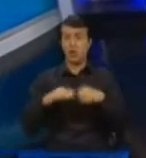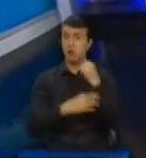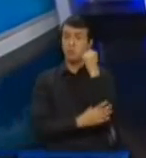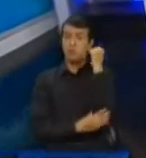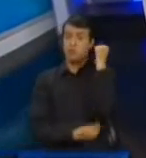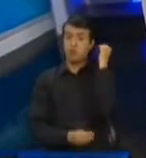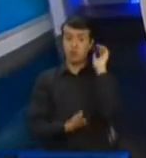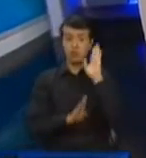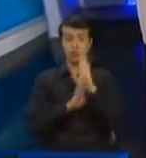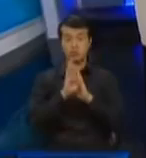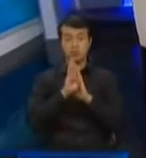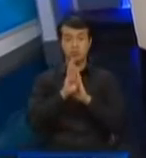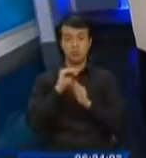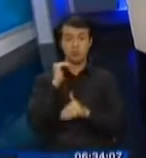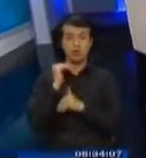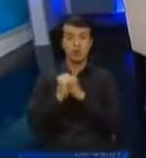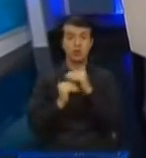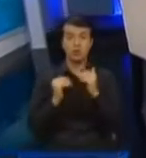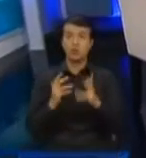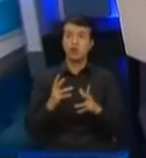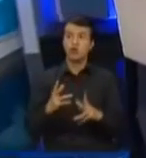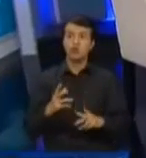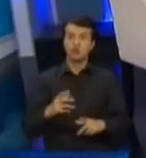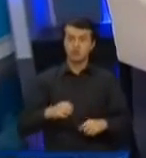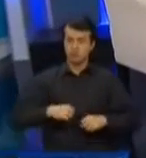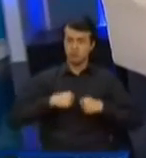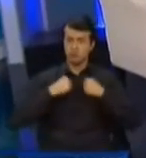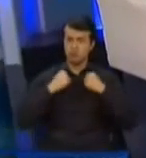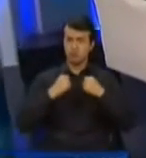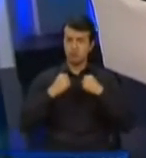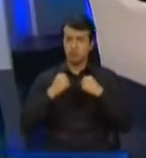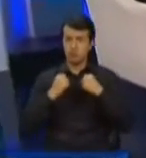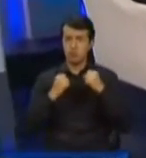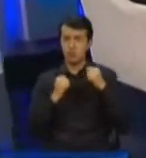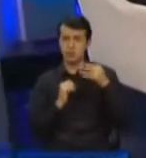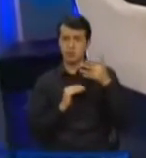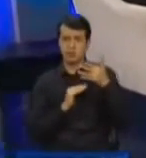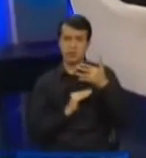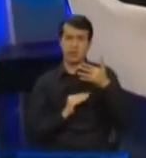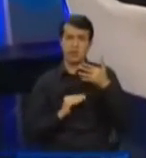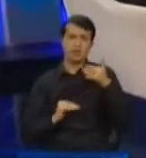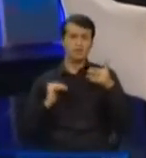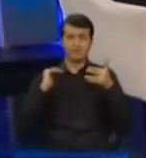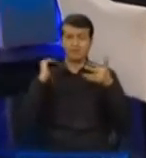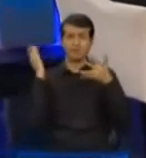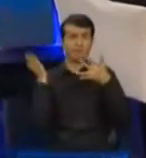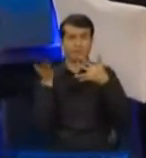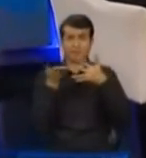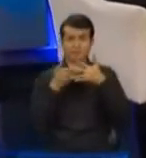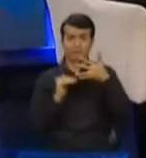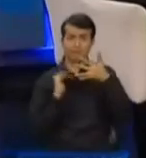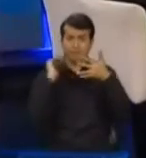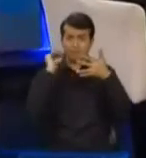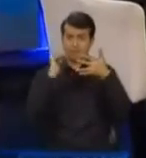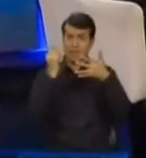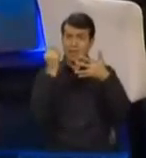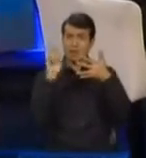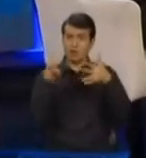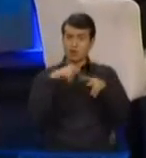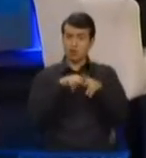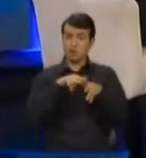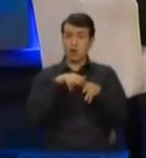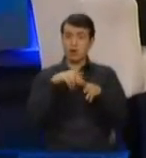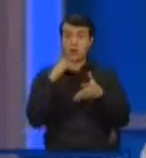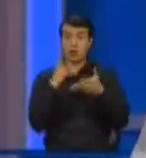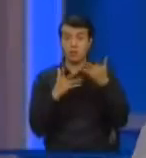pobreza, pero que no se consolidaron como lo que nosotros conocemos como clase media, y que cualquier momento efectivamente podrían regresar a la pobreza y